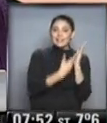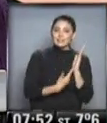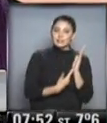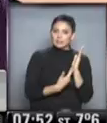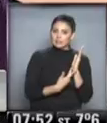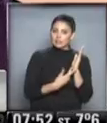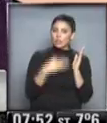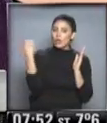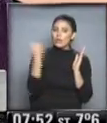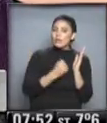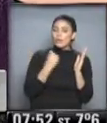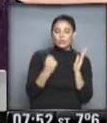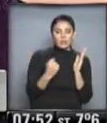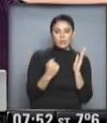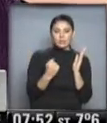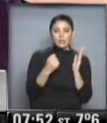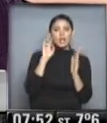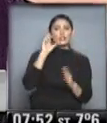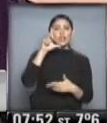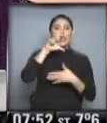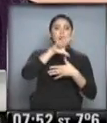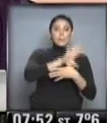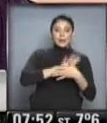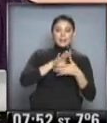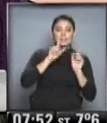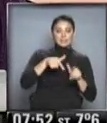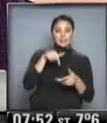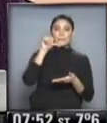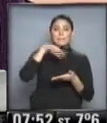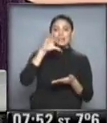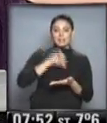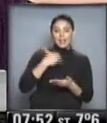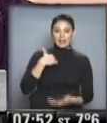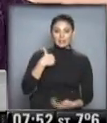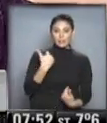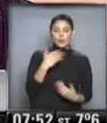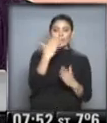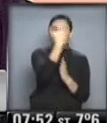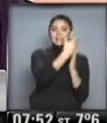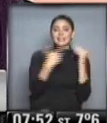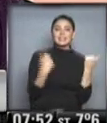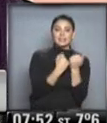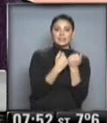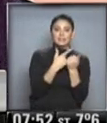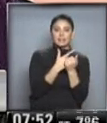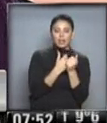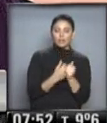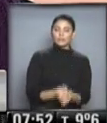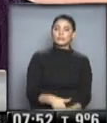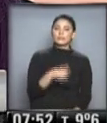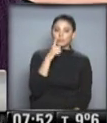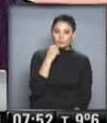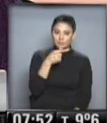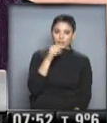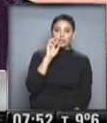relevancia clave. ¿Cuál fue el rol de América Latina y de nuestro país puntualmente para que este tratado pudiese concretarse? Bueno, el